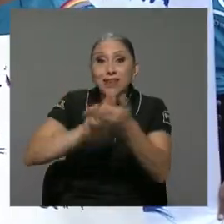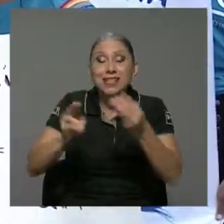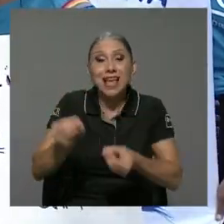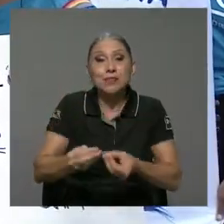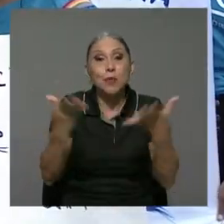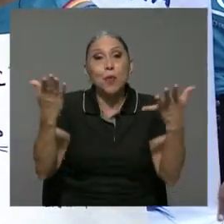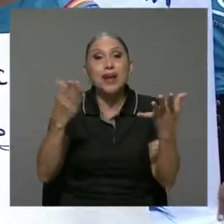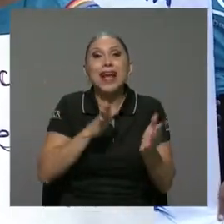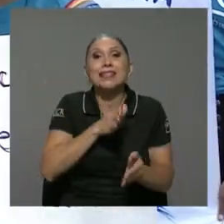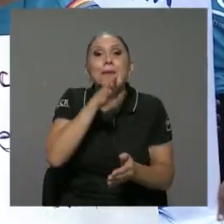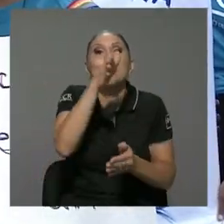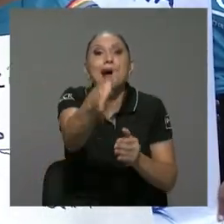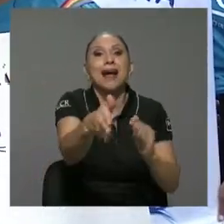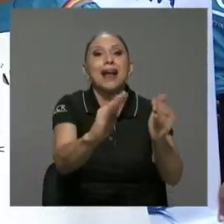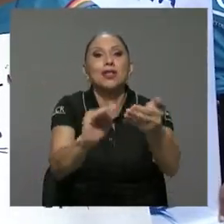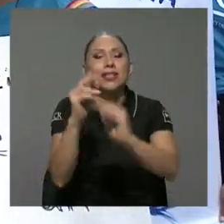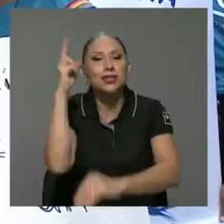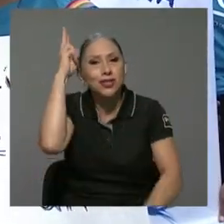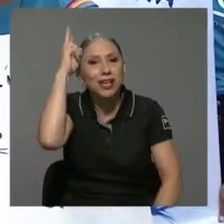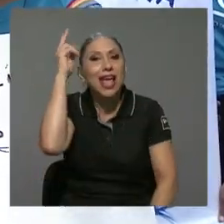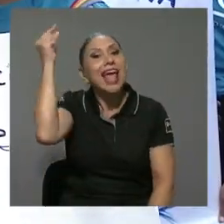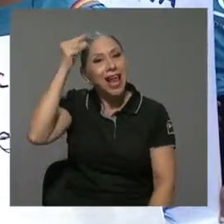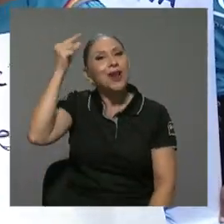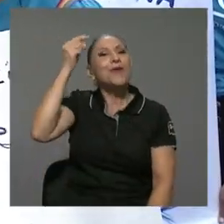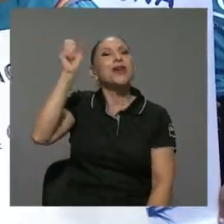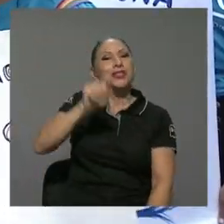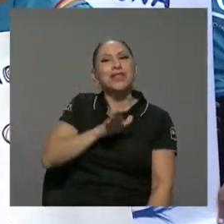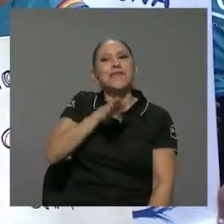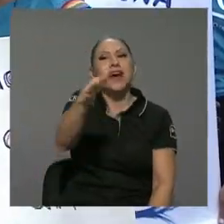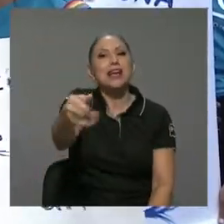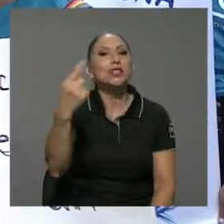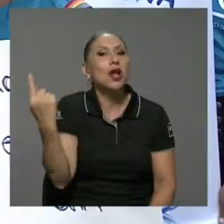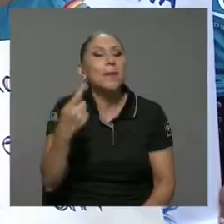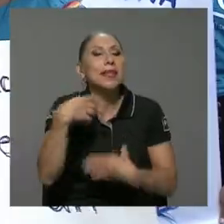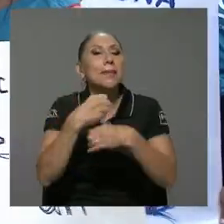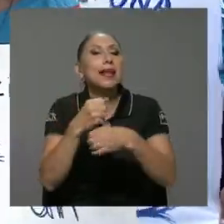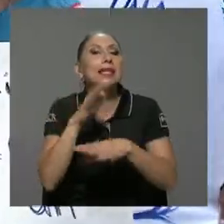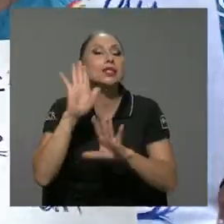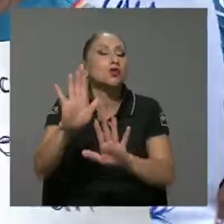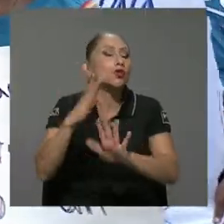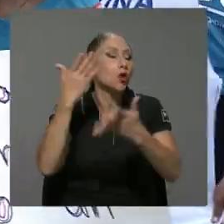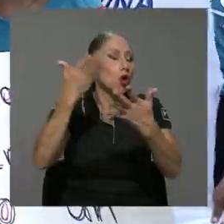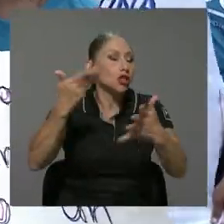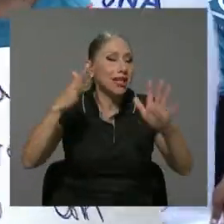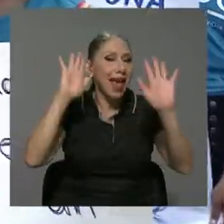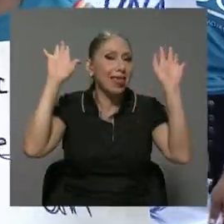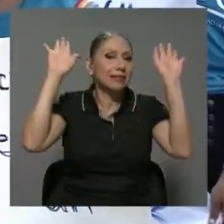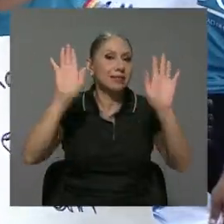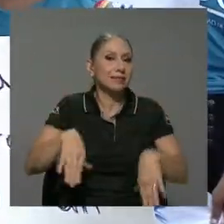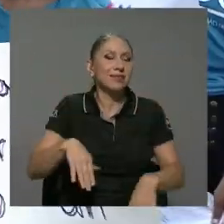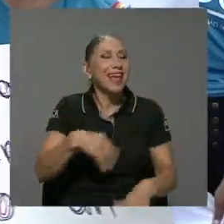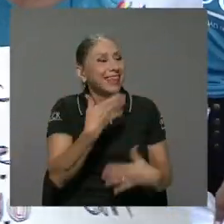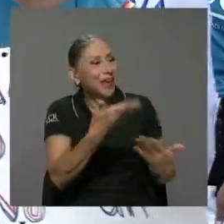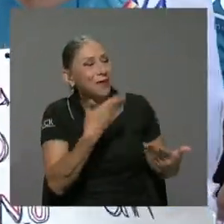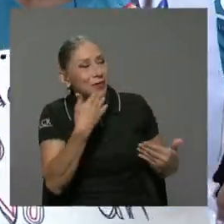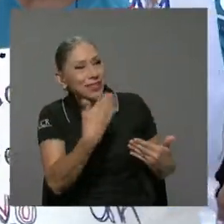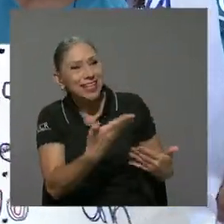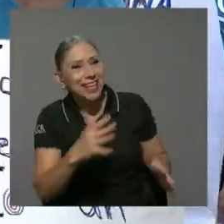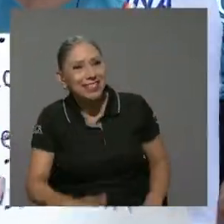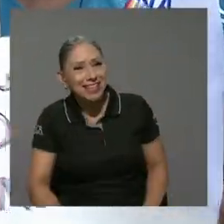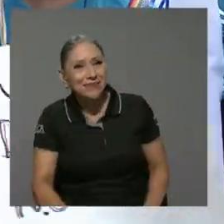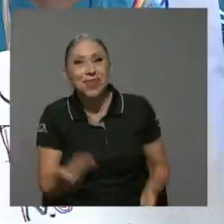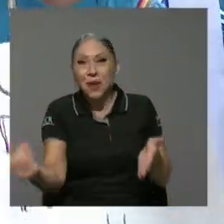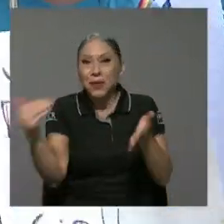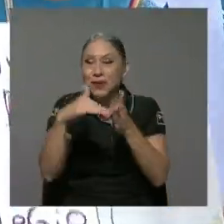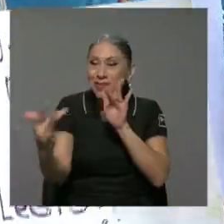los territorios. El gobierno sí llega, pero para hacer solamente sus cochinadas. De acuerdo, Seidy, muchas gracias. Vamos a pasar de vuelta